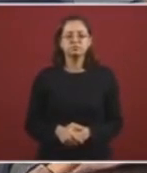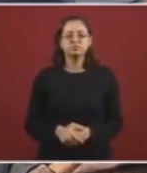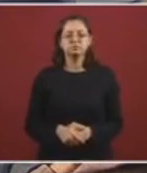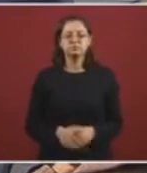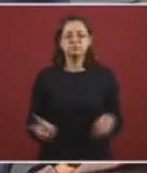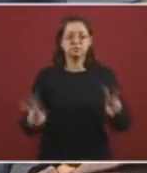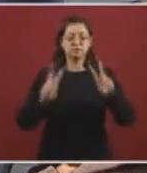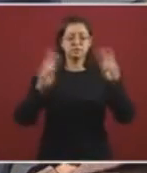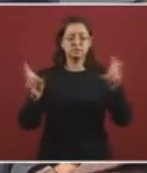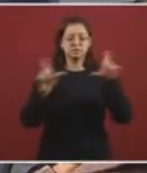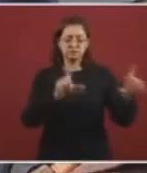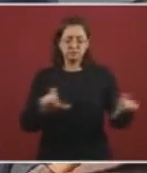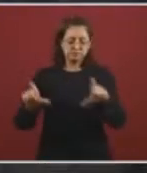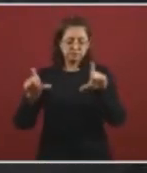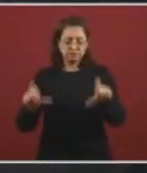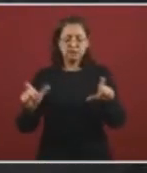Gaitán